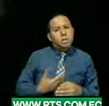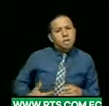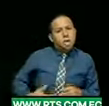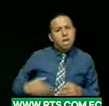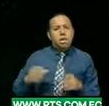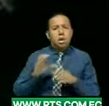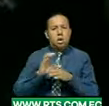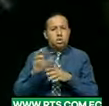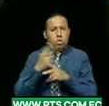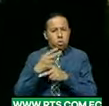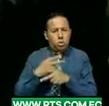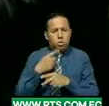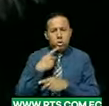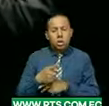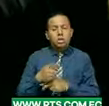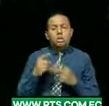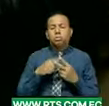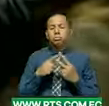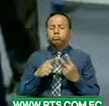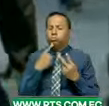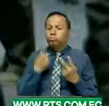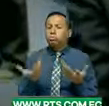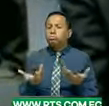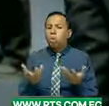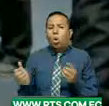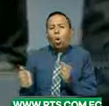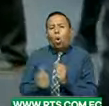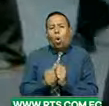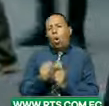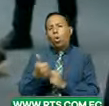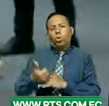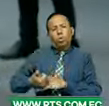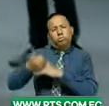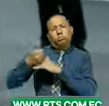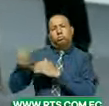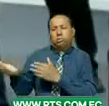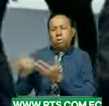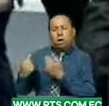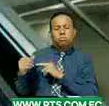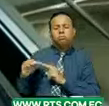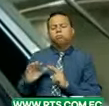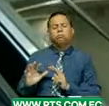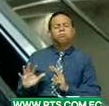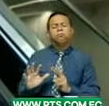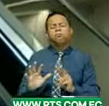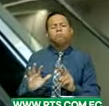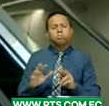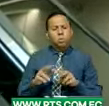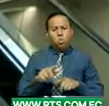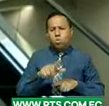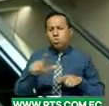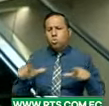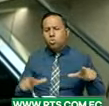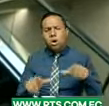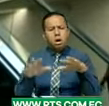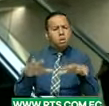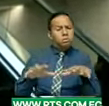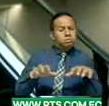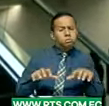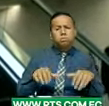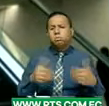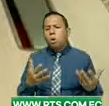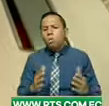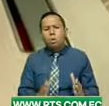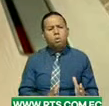la Judicatura, María del Carmen Maldonado, junto a otras autoridades, constataron el estado de las instalaciones, las cuales no han